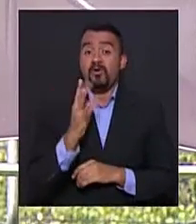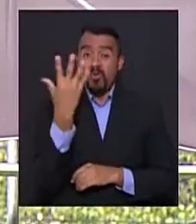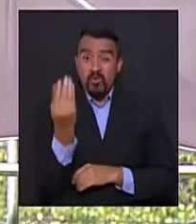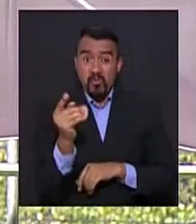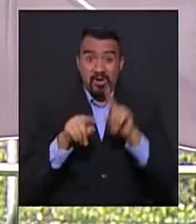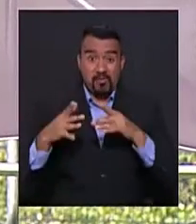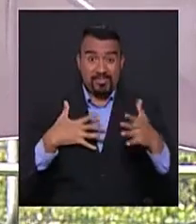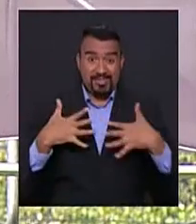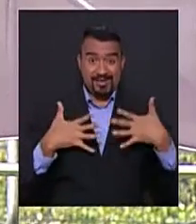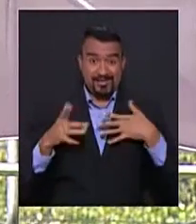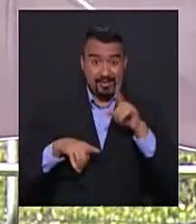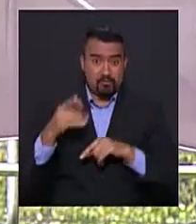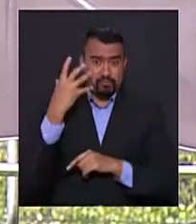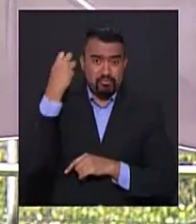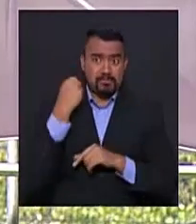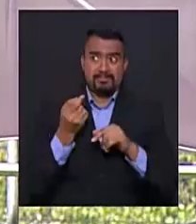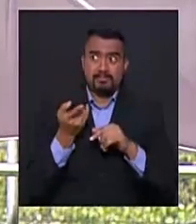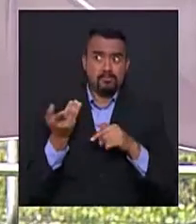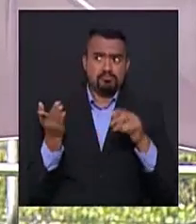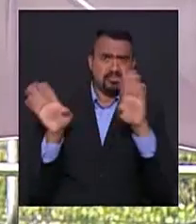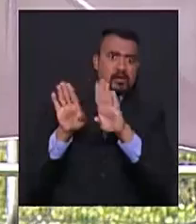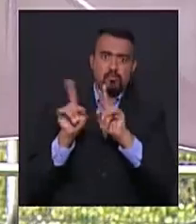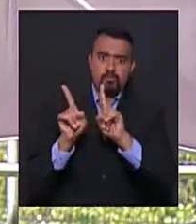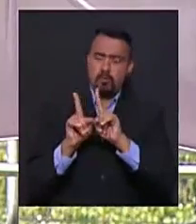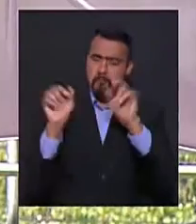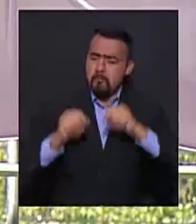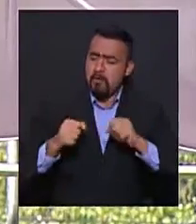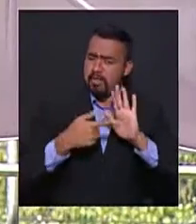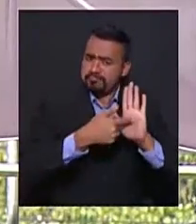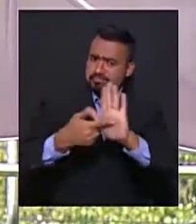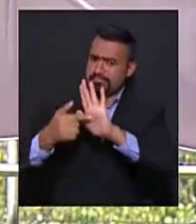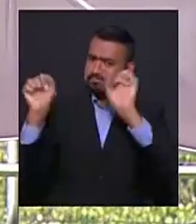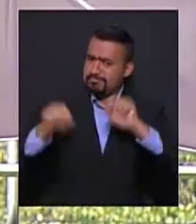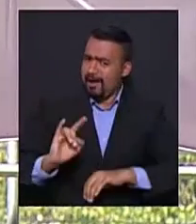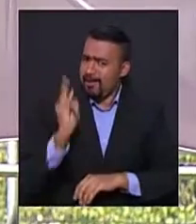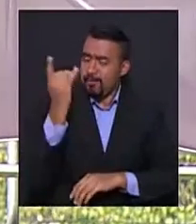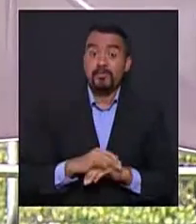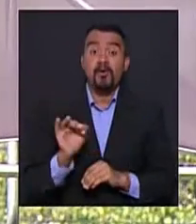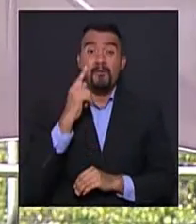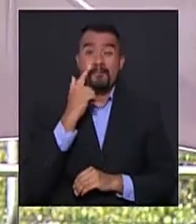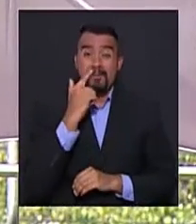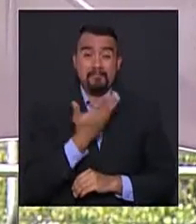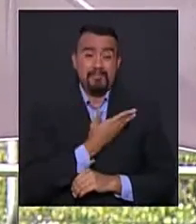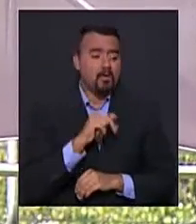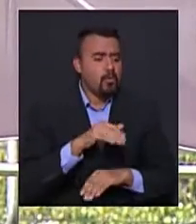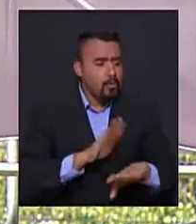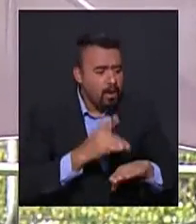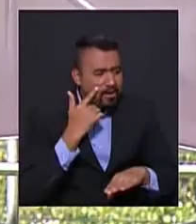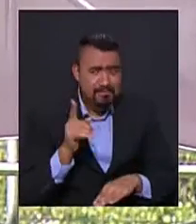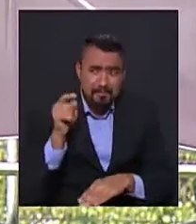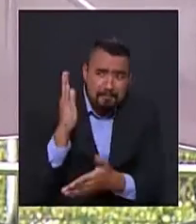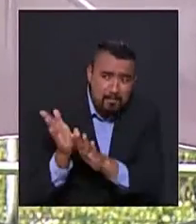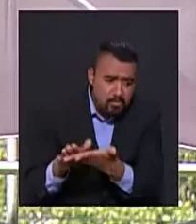no cerraron sus puertas, en las madres que enseñaron a sus hijos a perdonar, en quienes siguieron ganándose la vida de manera